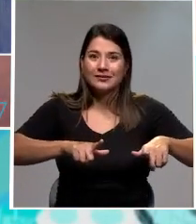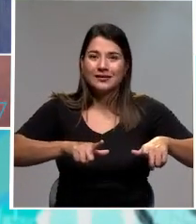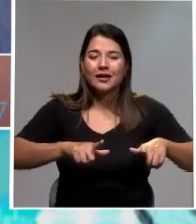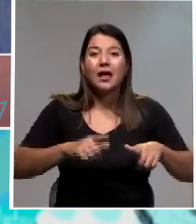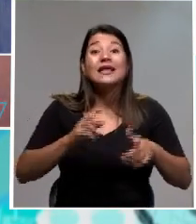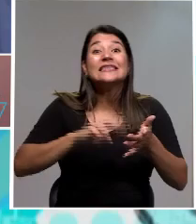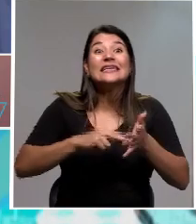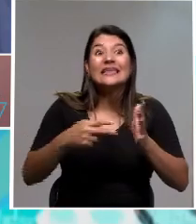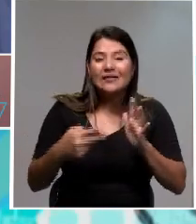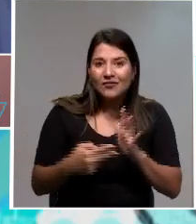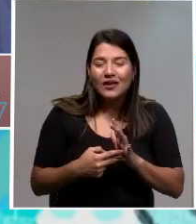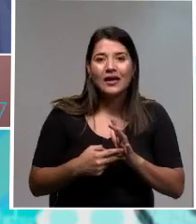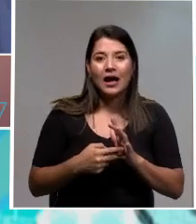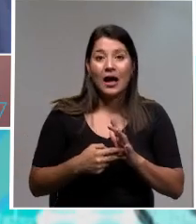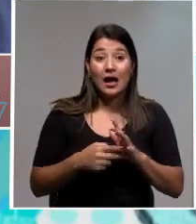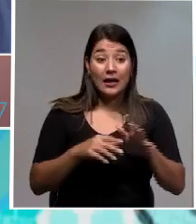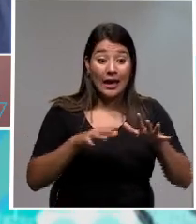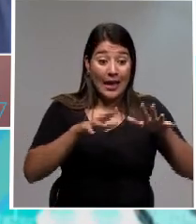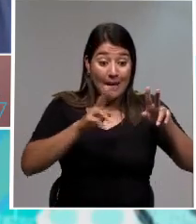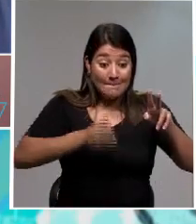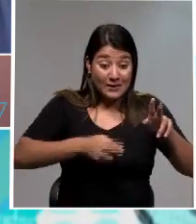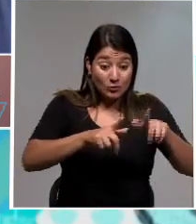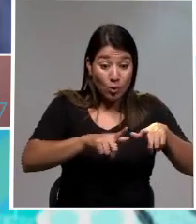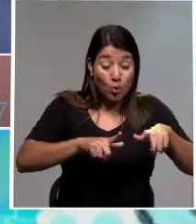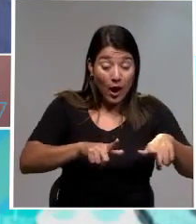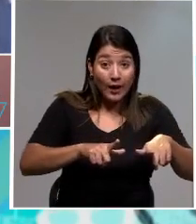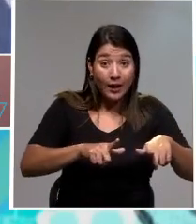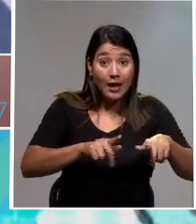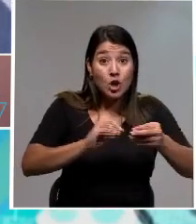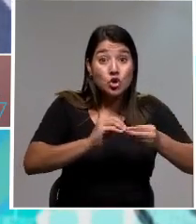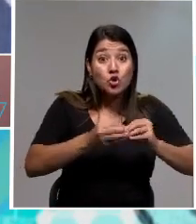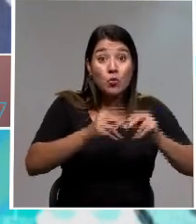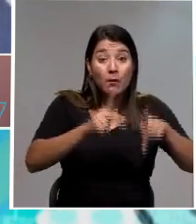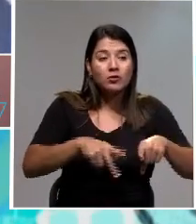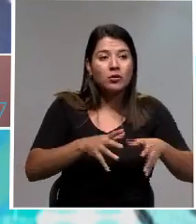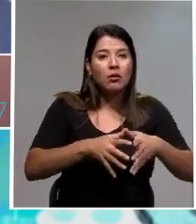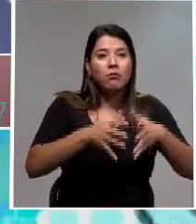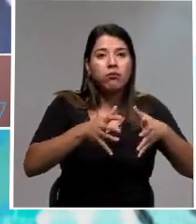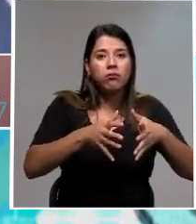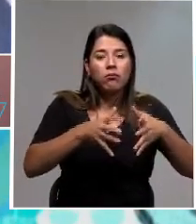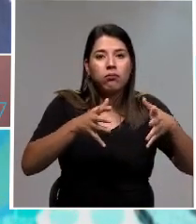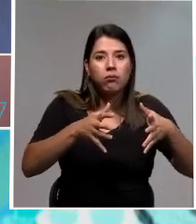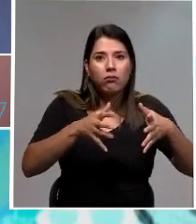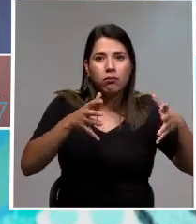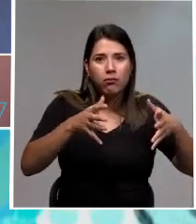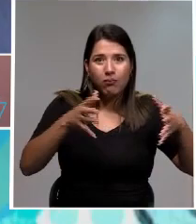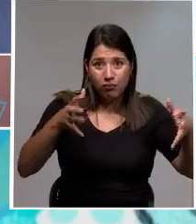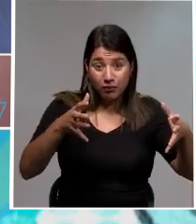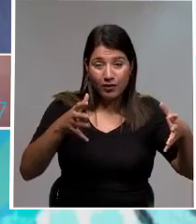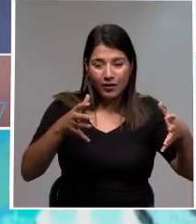más gente en menos espacio. Y en consecuencia, esa densidad